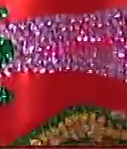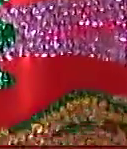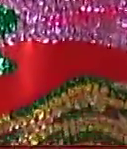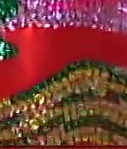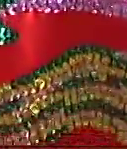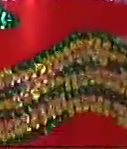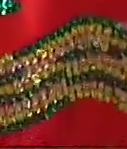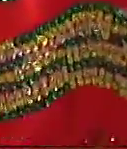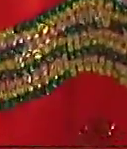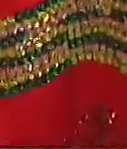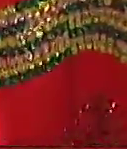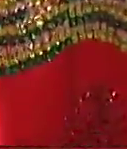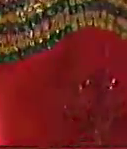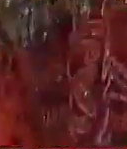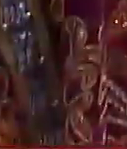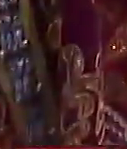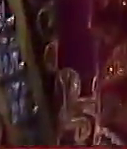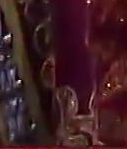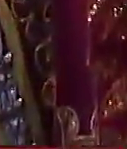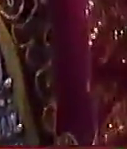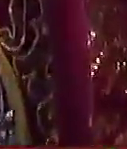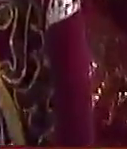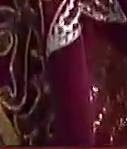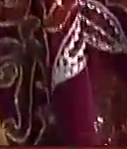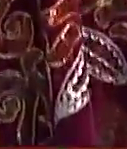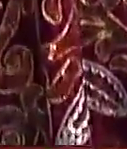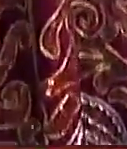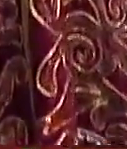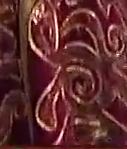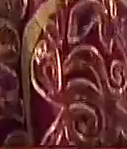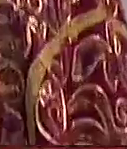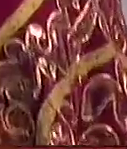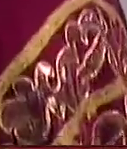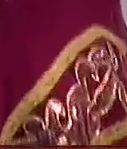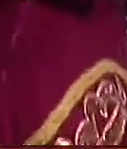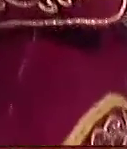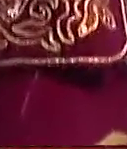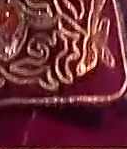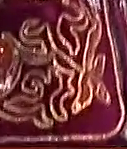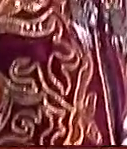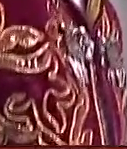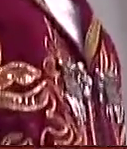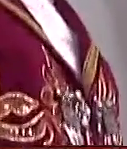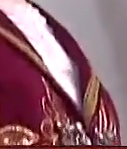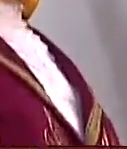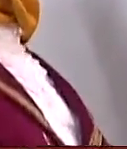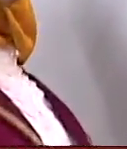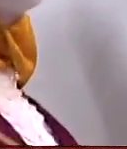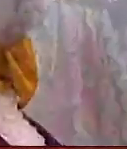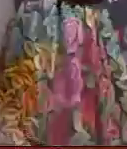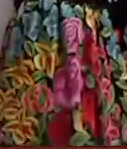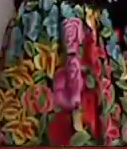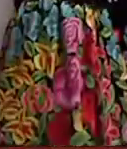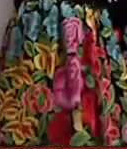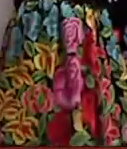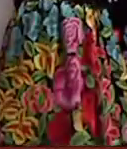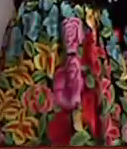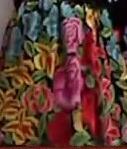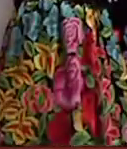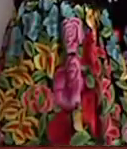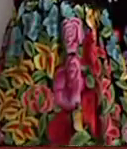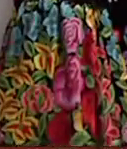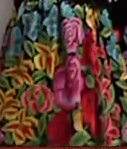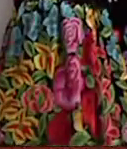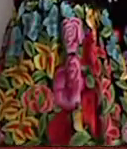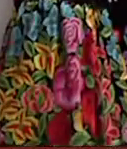piezas expuestas representan el extraordinario trabajo manual y la riqueza de nuestros diseños textiles elaborados por nuestros artesanos. Podremos